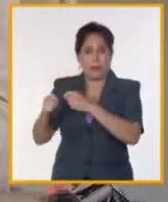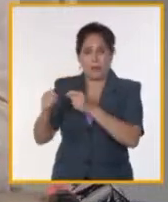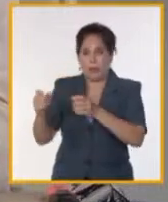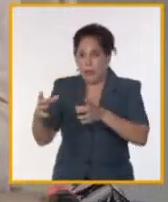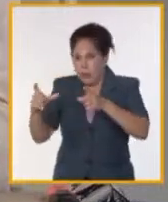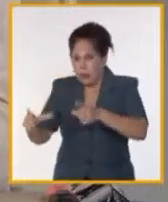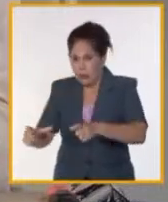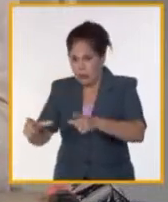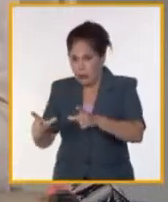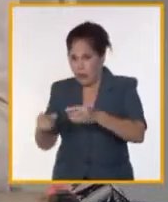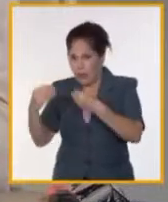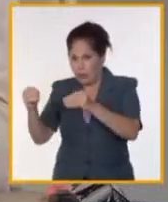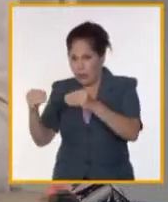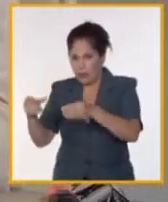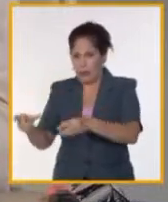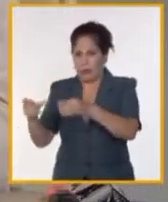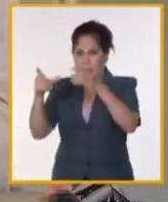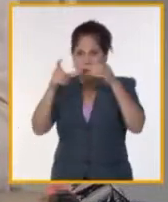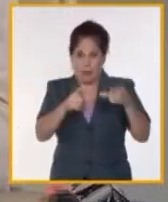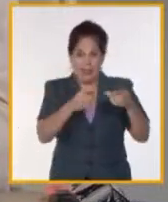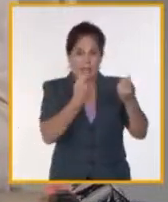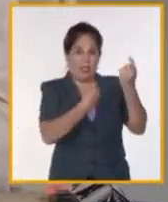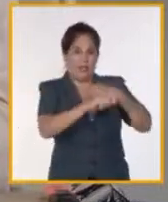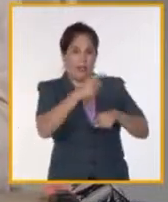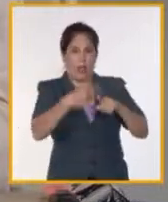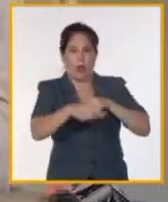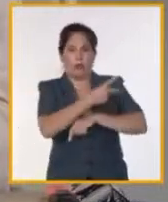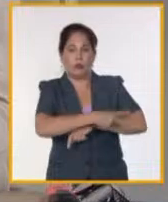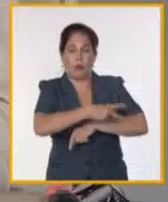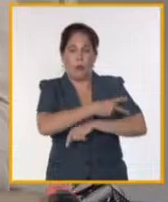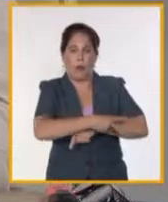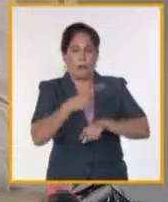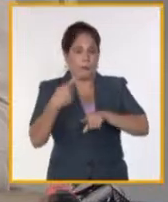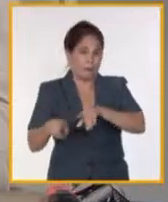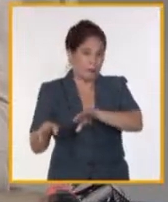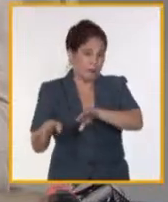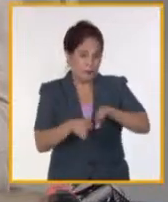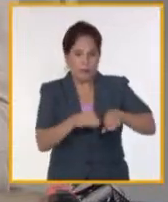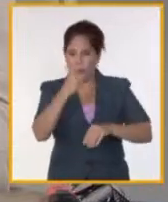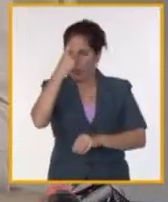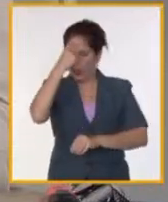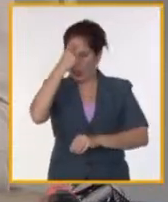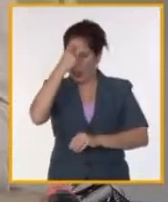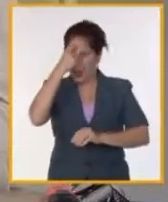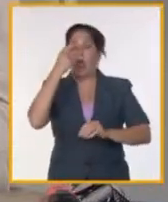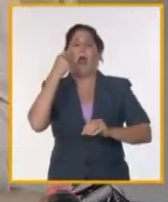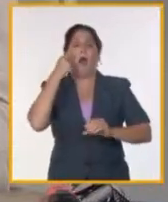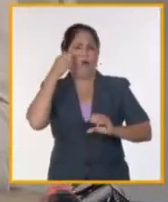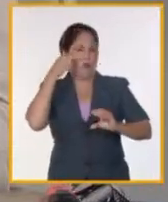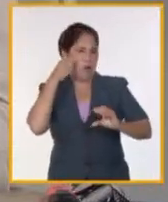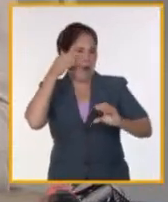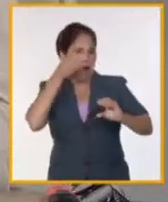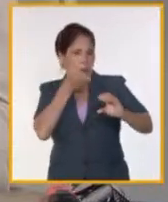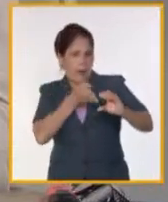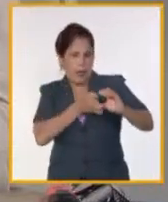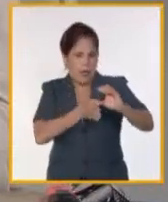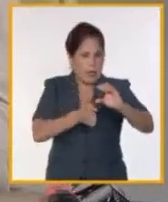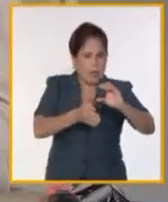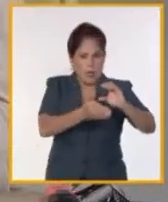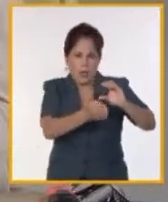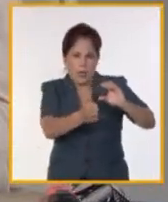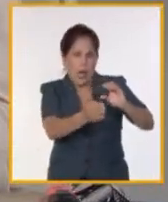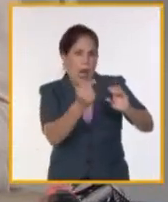varias veces en las campañas mineras que se hacían en las minas de Matambre, bajó a las minas varias veces, compartió con el pueblo y dejó